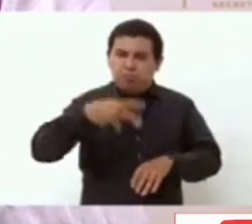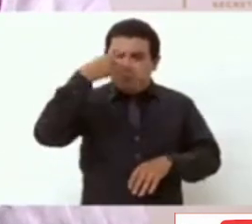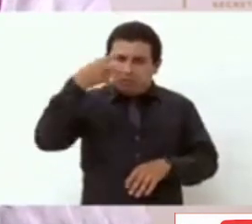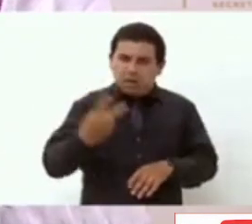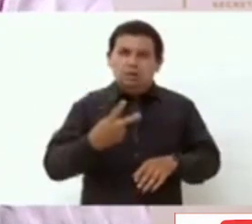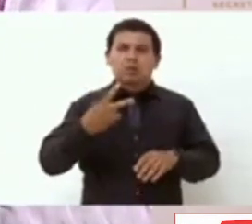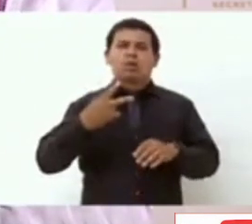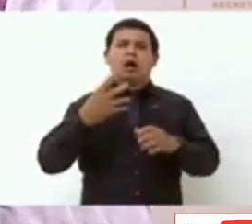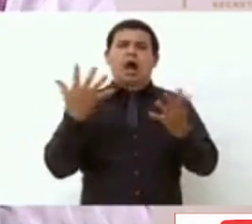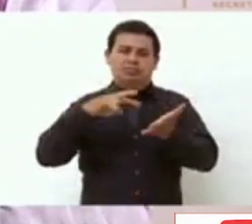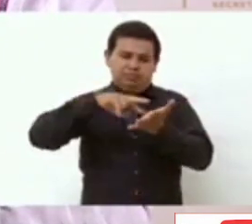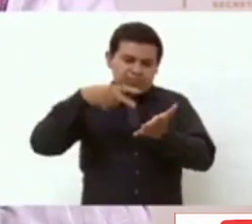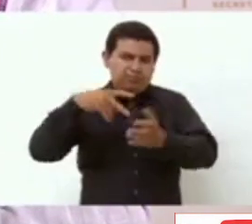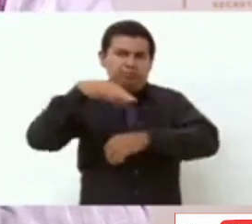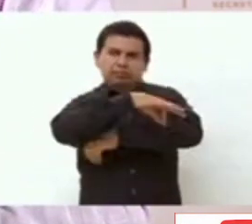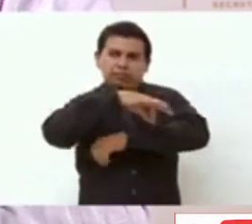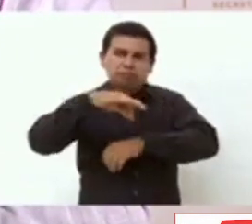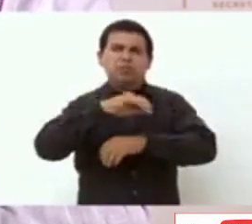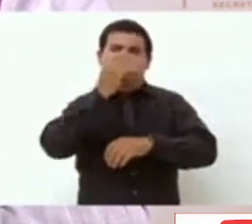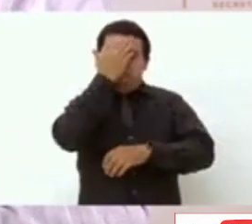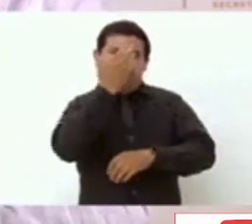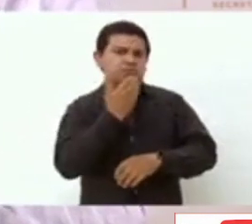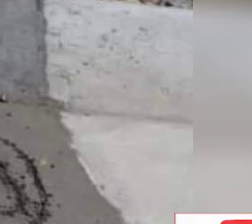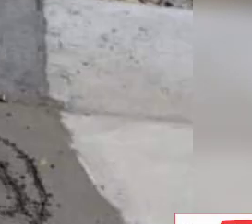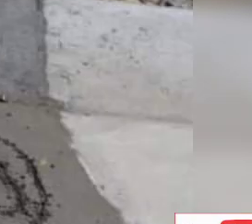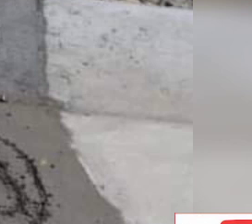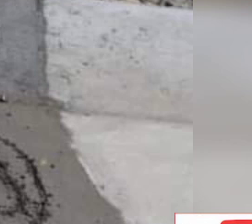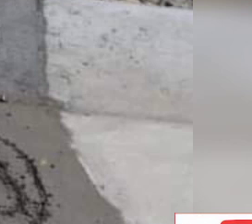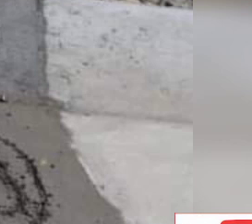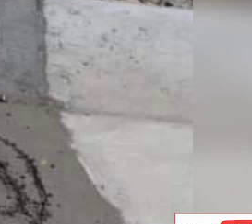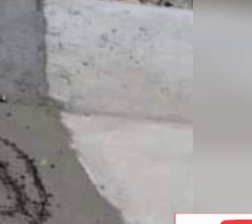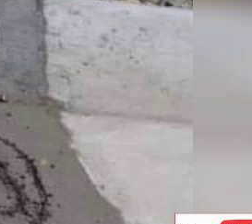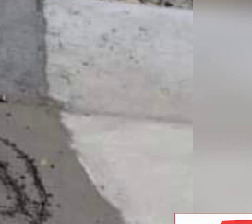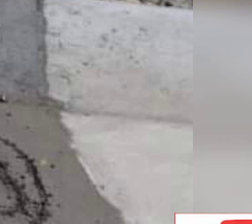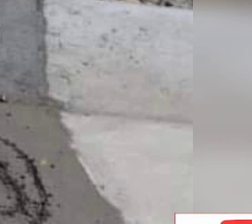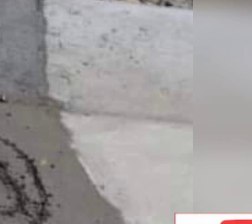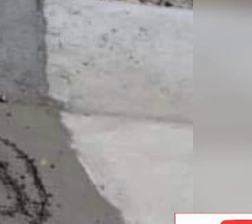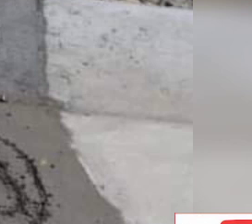ingeniería y en este caso de los militares mexicanos.